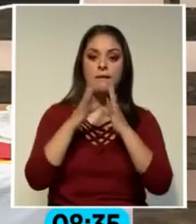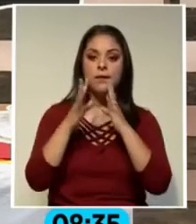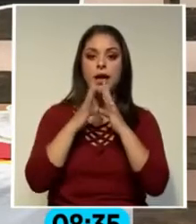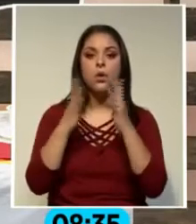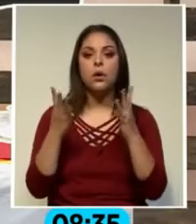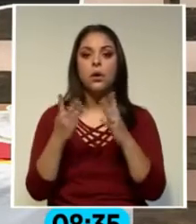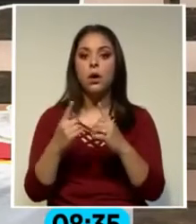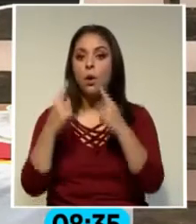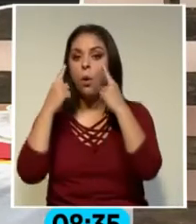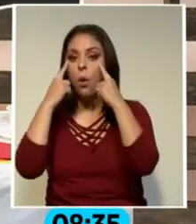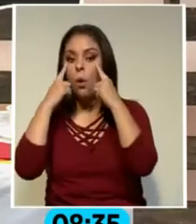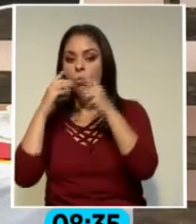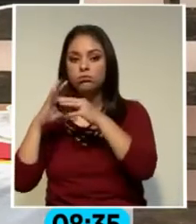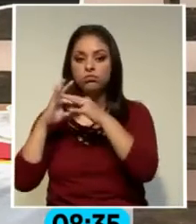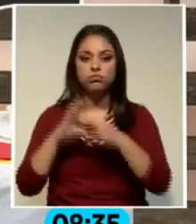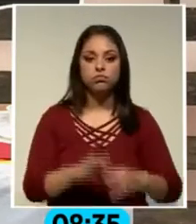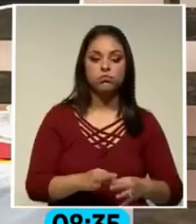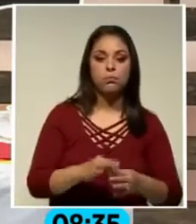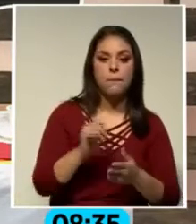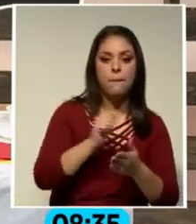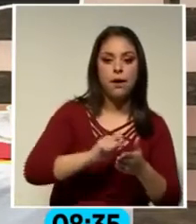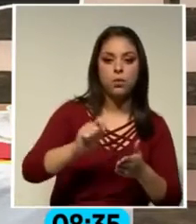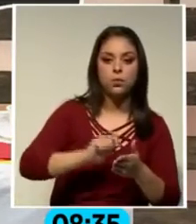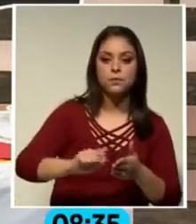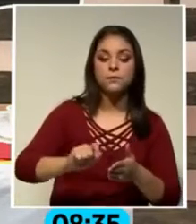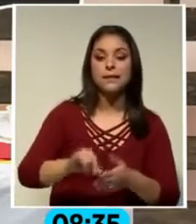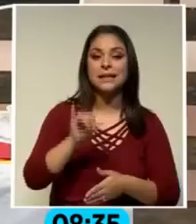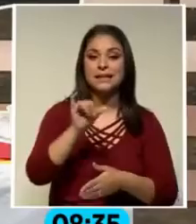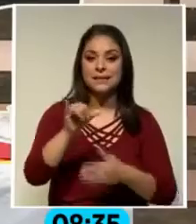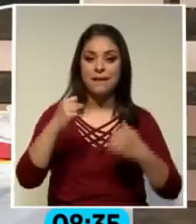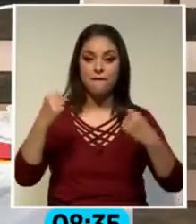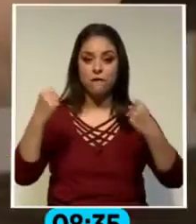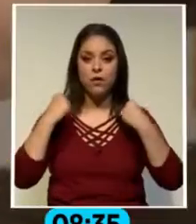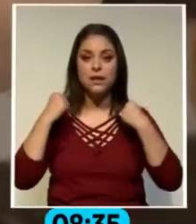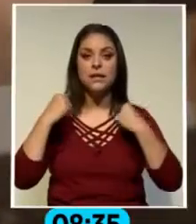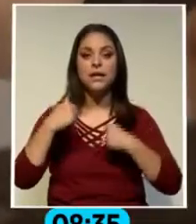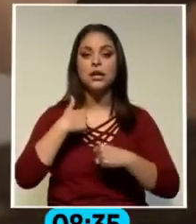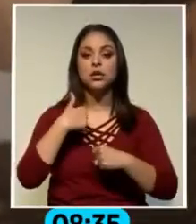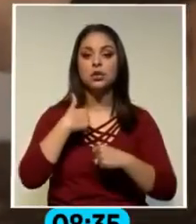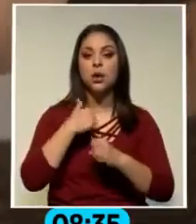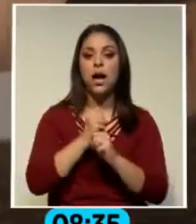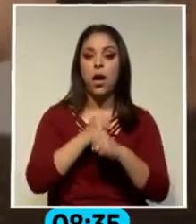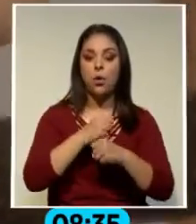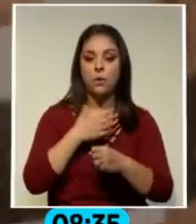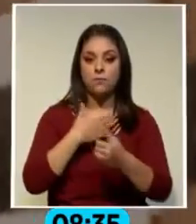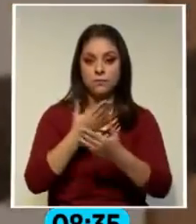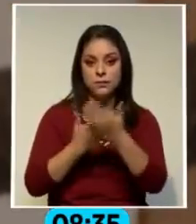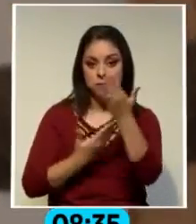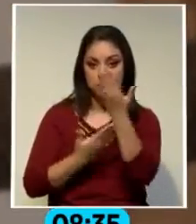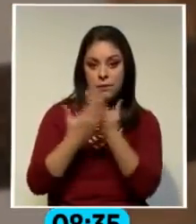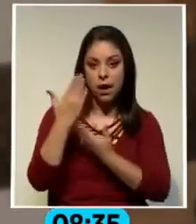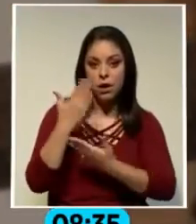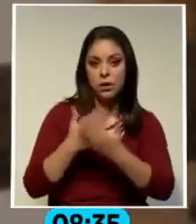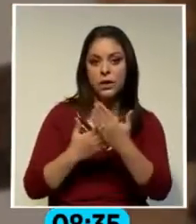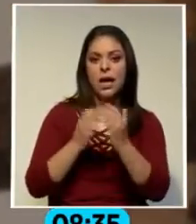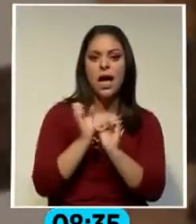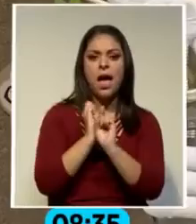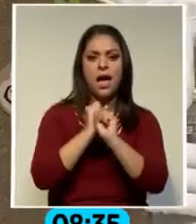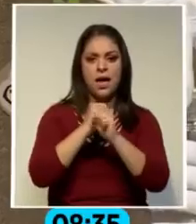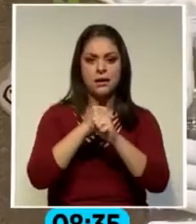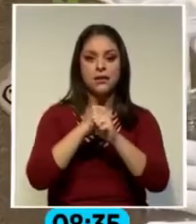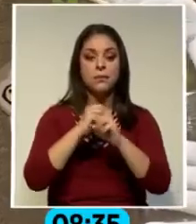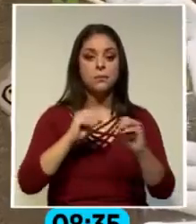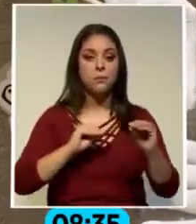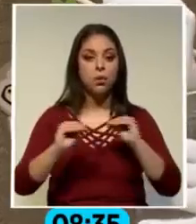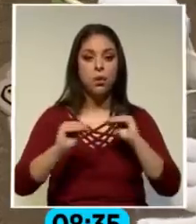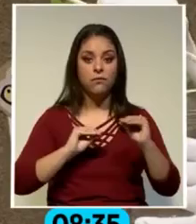con nuestra mano. Entonces, esa fuerza que yo adquiero en mis manos al realizar este movimiento, me